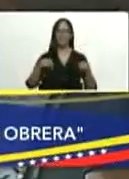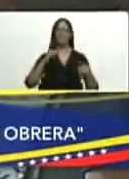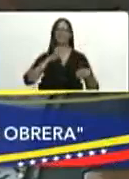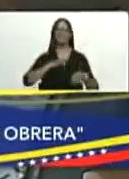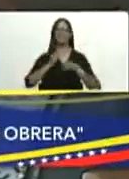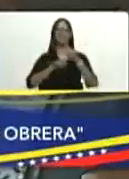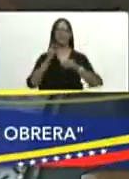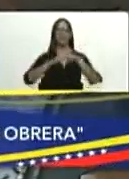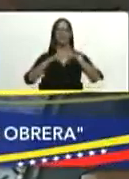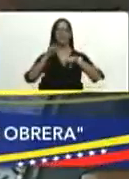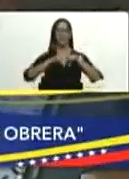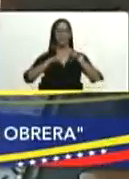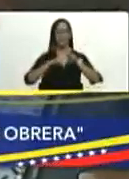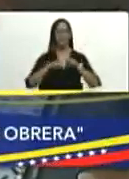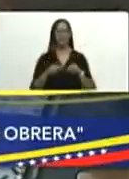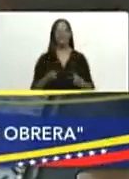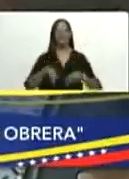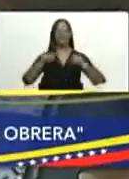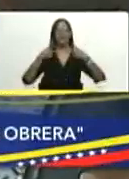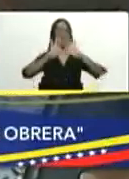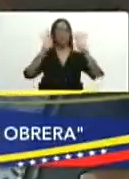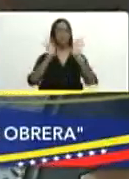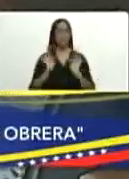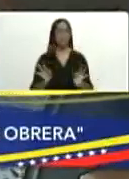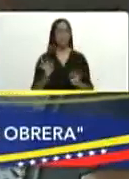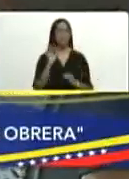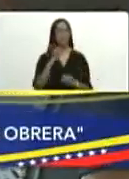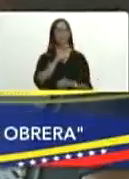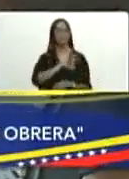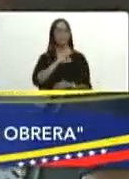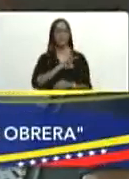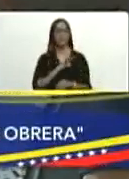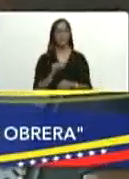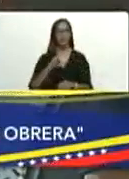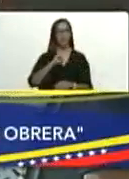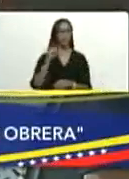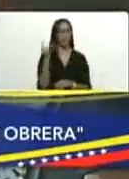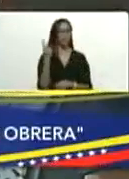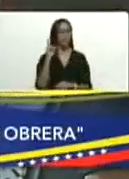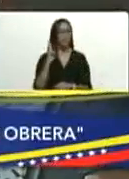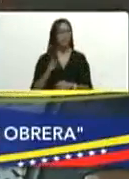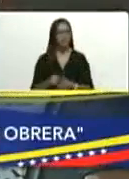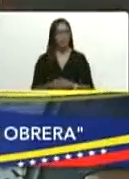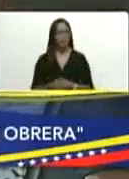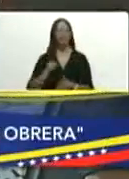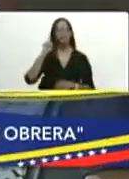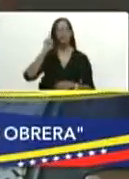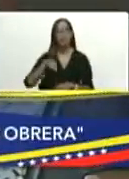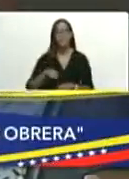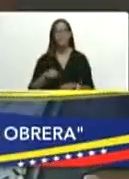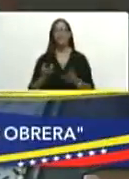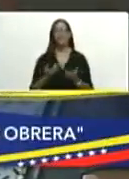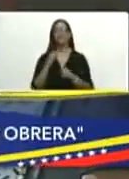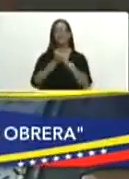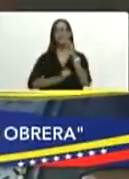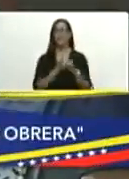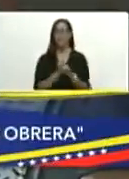está construyendo el nuevo modelo de sociedad no solo venezolano sino también a nivel